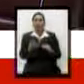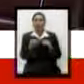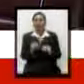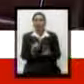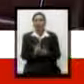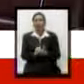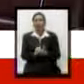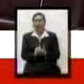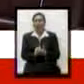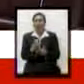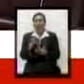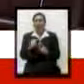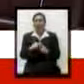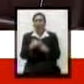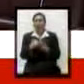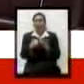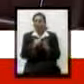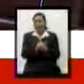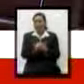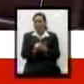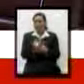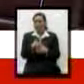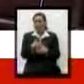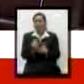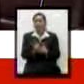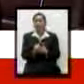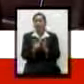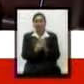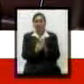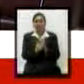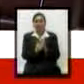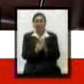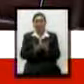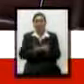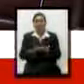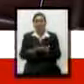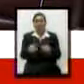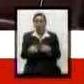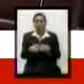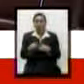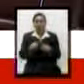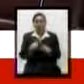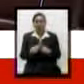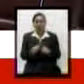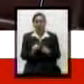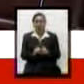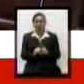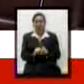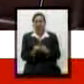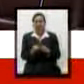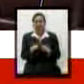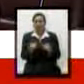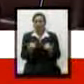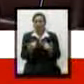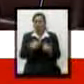establece que los CETICOS, dentro de los 6 meses de entrada en vigencia de la ley, remitirán a la Comisión de Comercio Exterior, así como